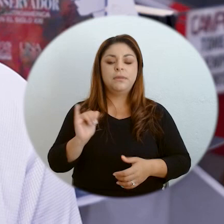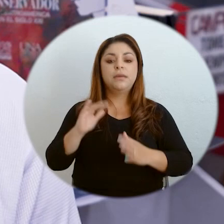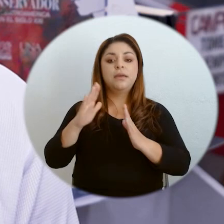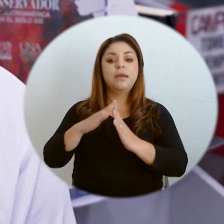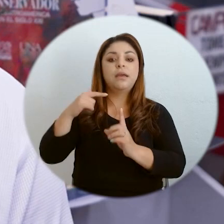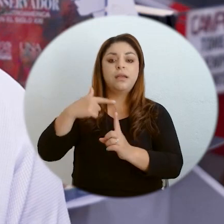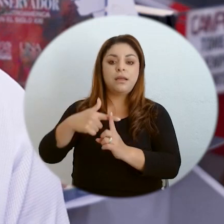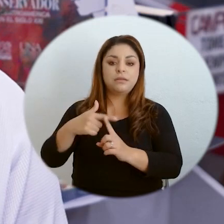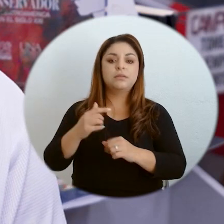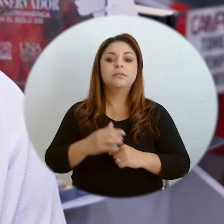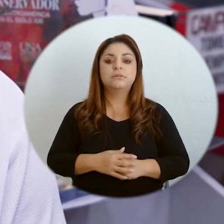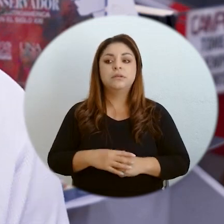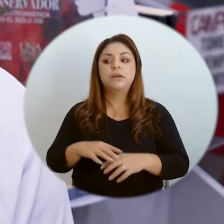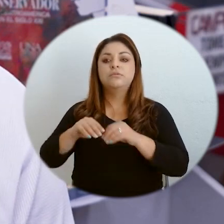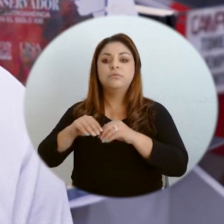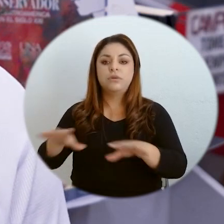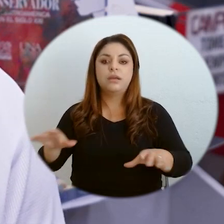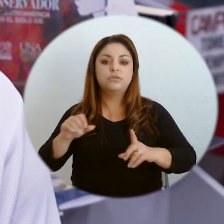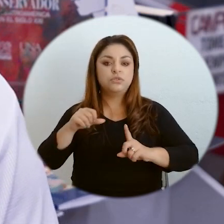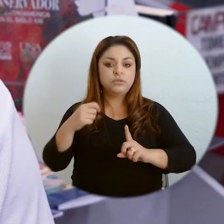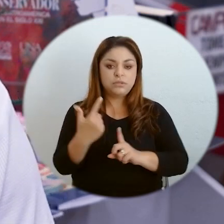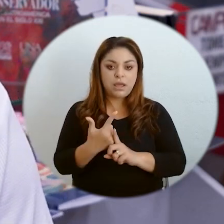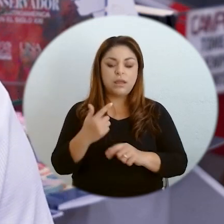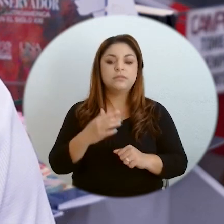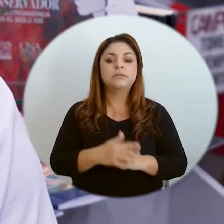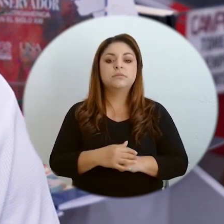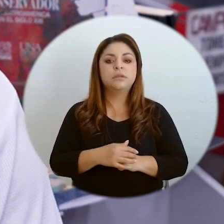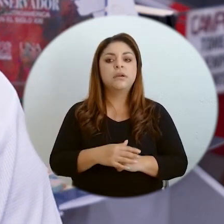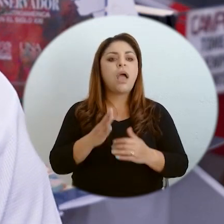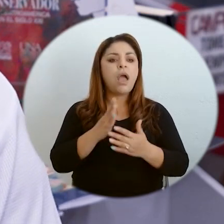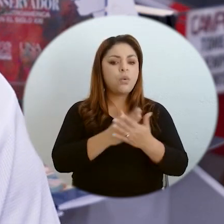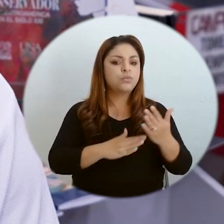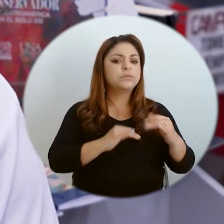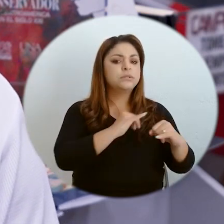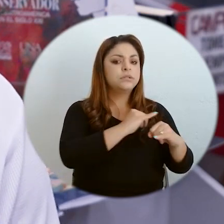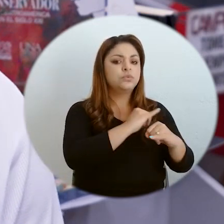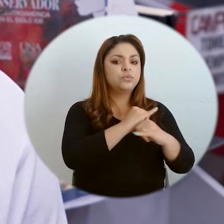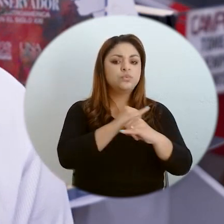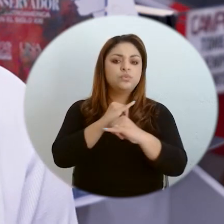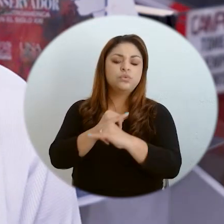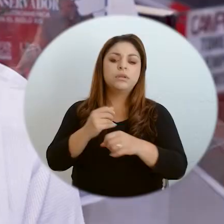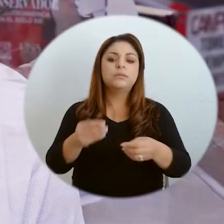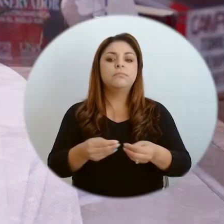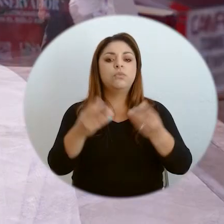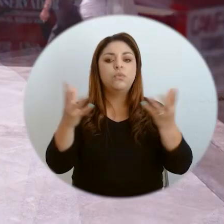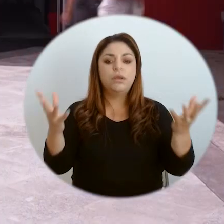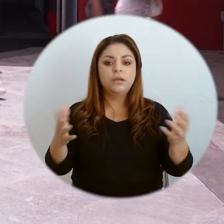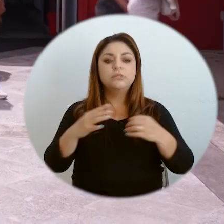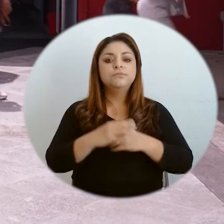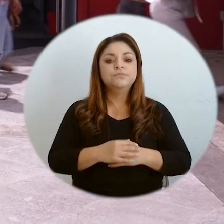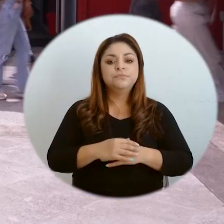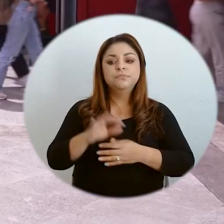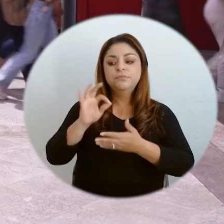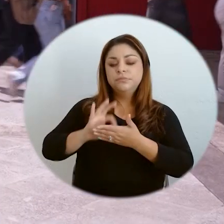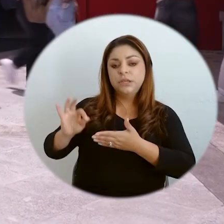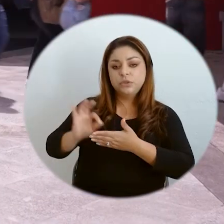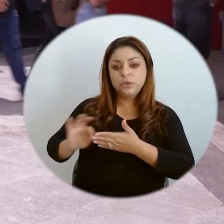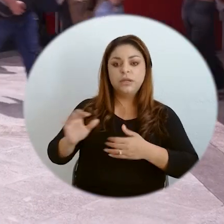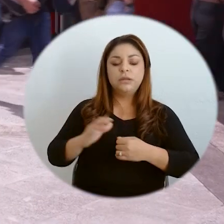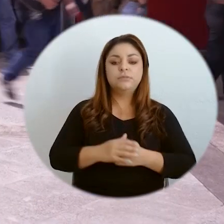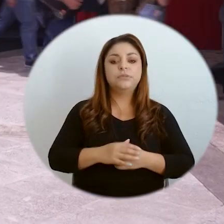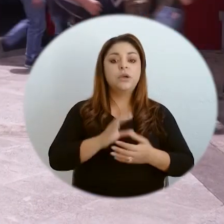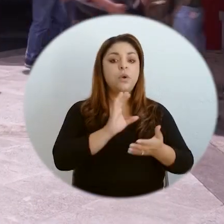encontrar en las iglesias, en las redes sociales, en algunas instituciones públicas, en